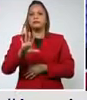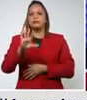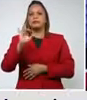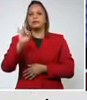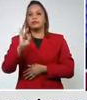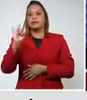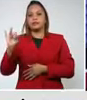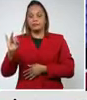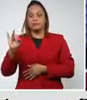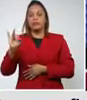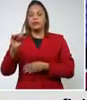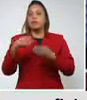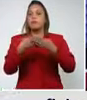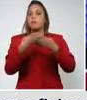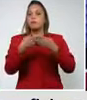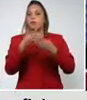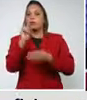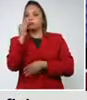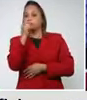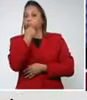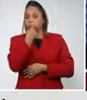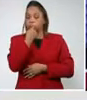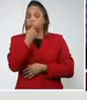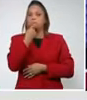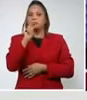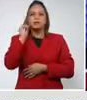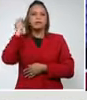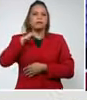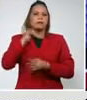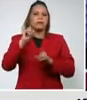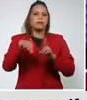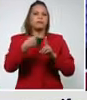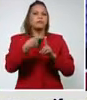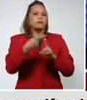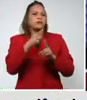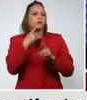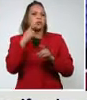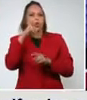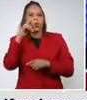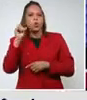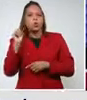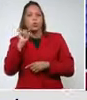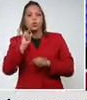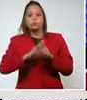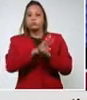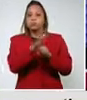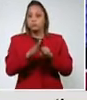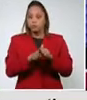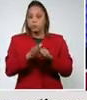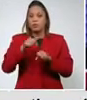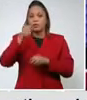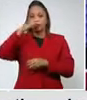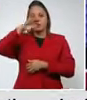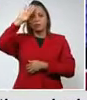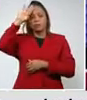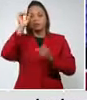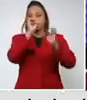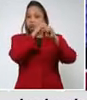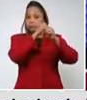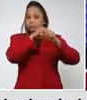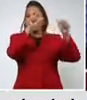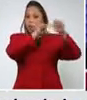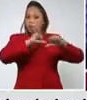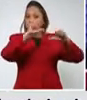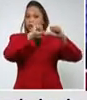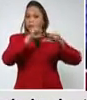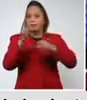17.577 muestras para el diagnóstico de la COVID-19 en Cuba, en los laboratorios dispersos en